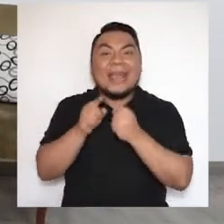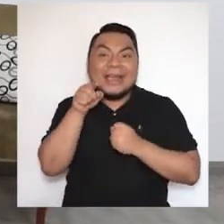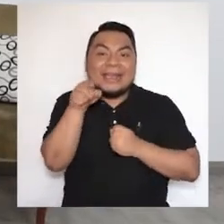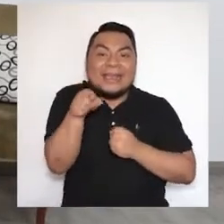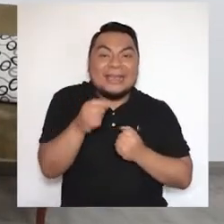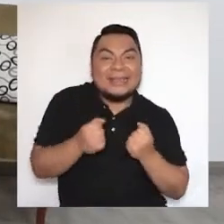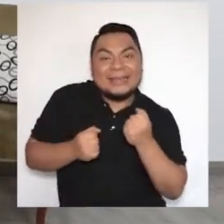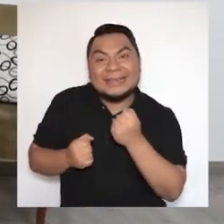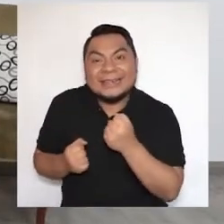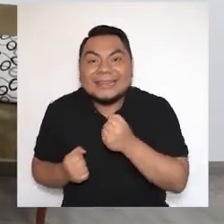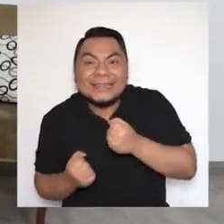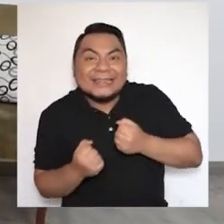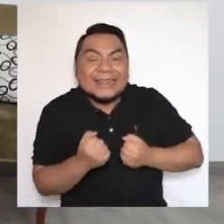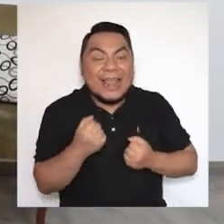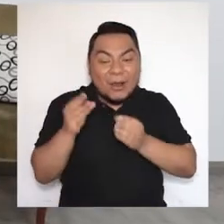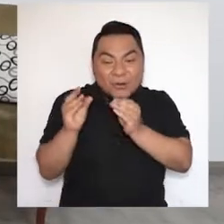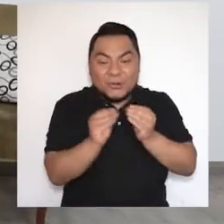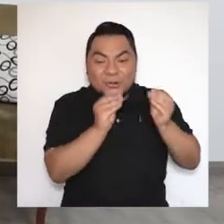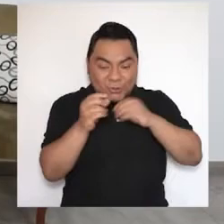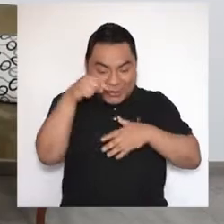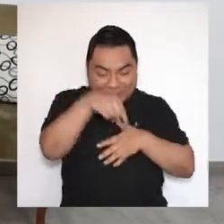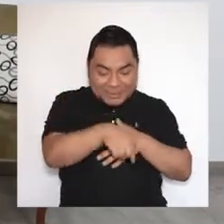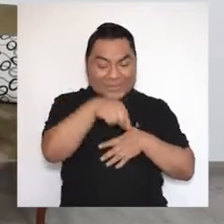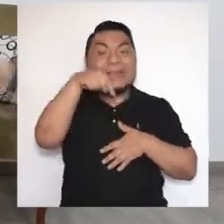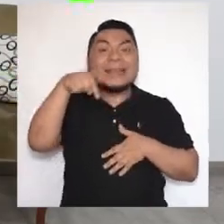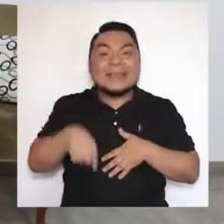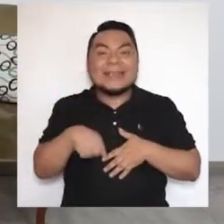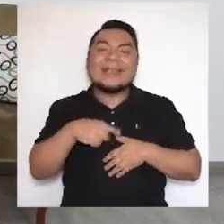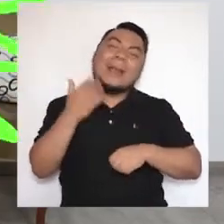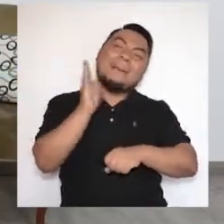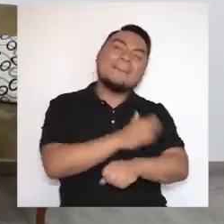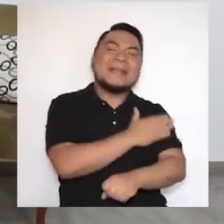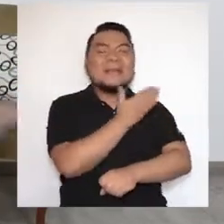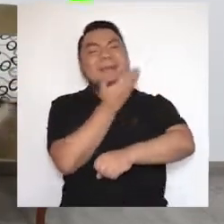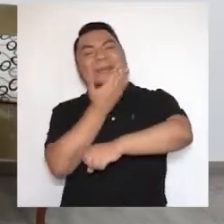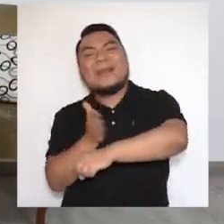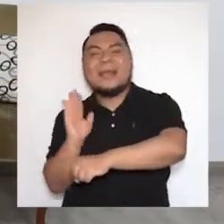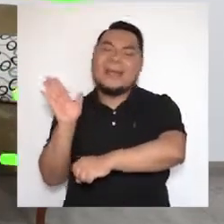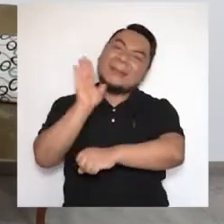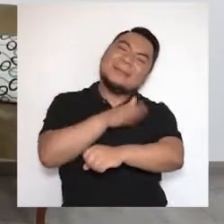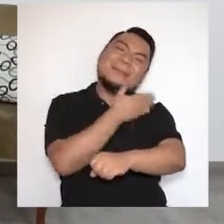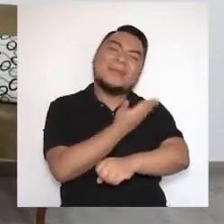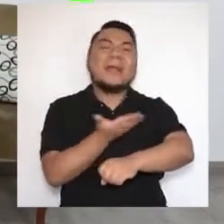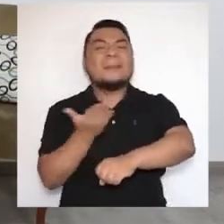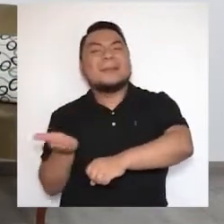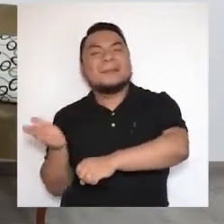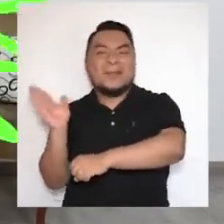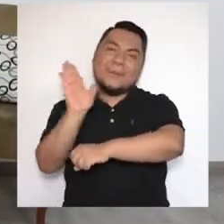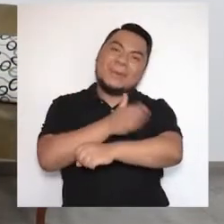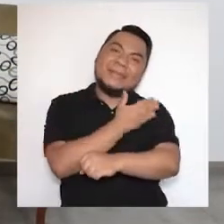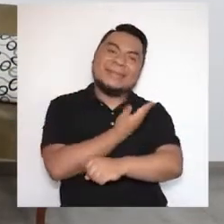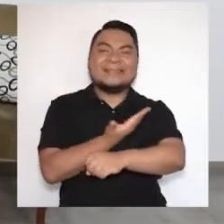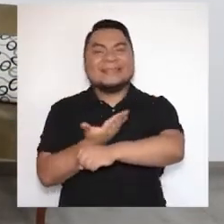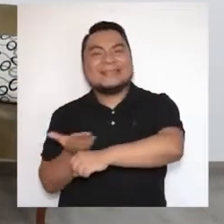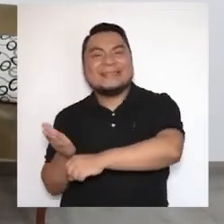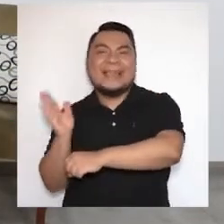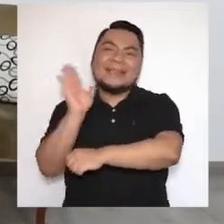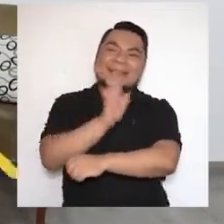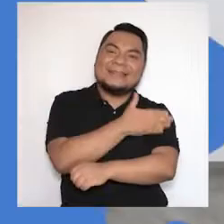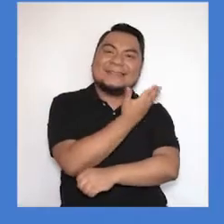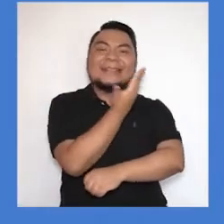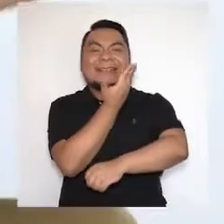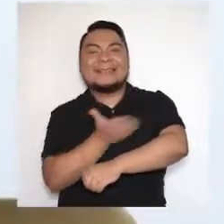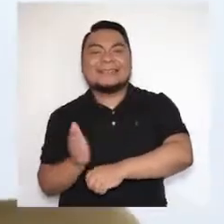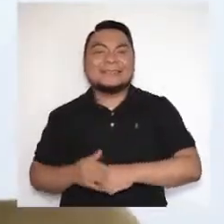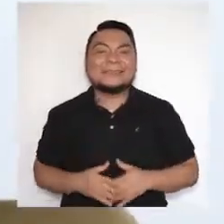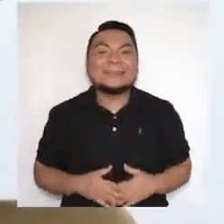frente, sacude los pies. Ping-pong, ping-pong, ping. Ping-pong, ping-pong, ping. Ping-pong,